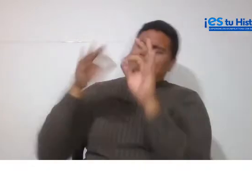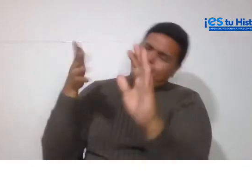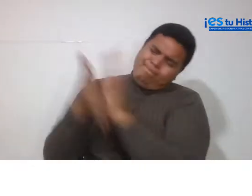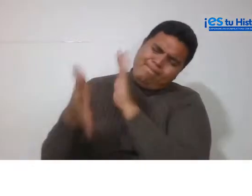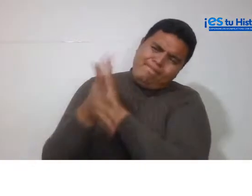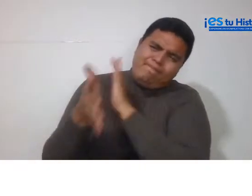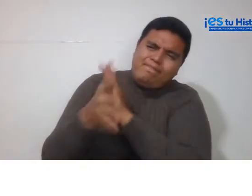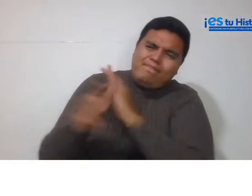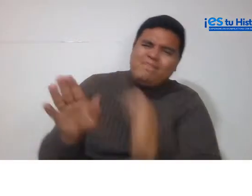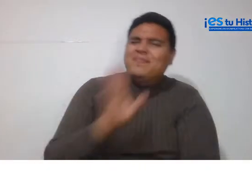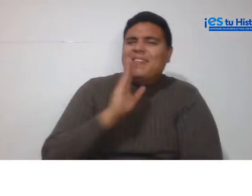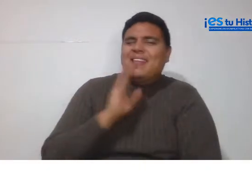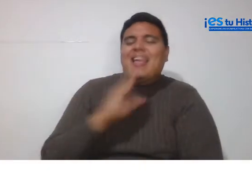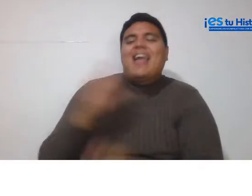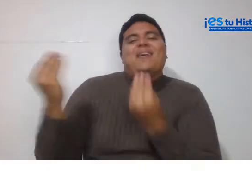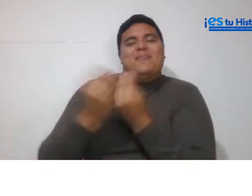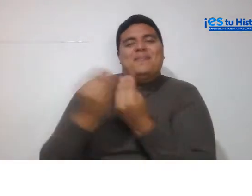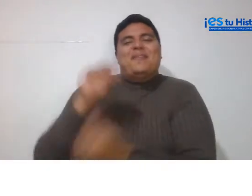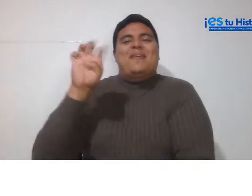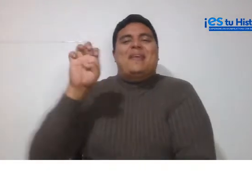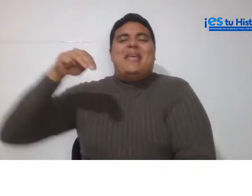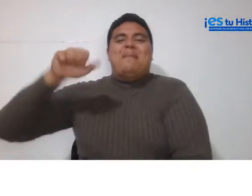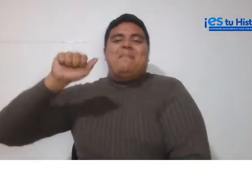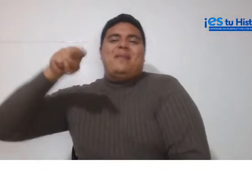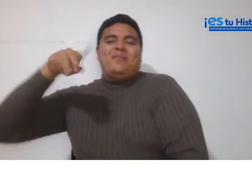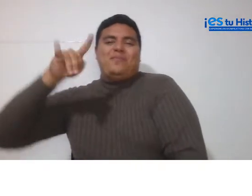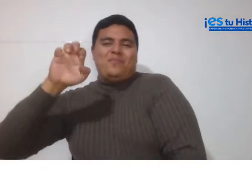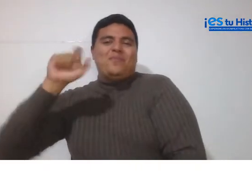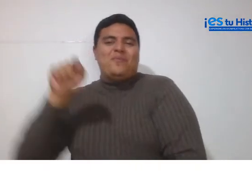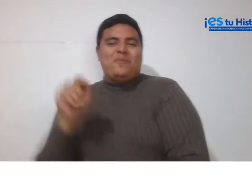compañero Emanuel. Vamos a verlo y regresamos entonces en un minuto.